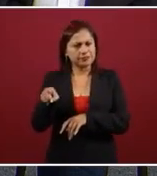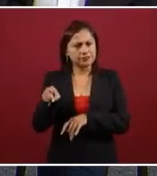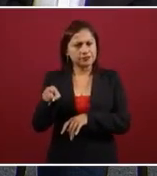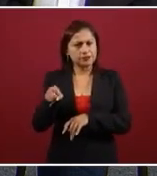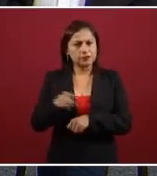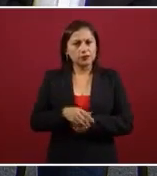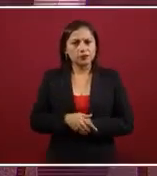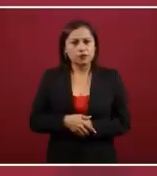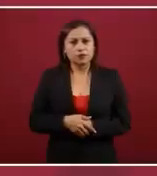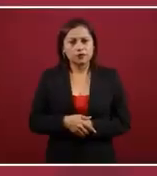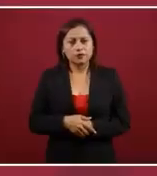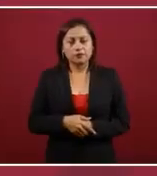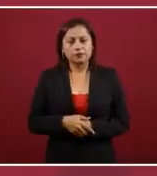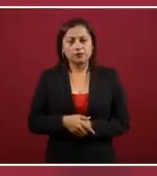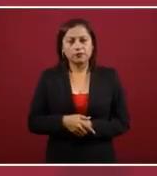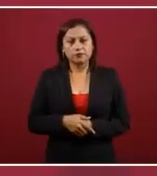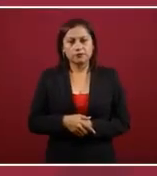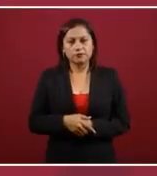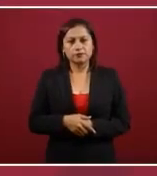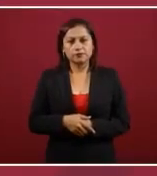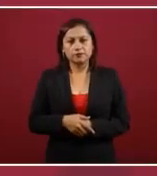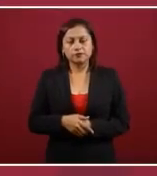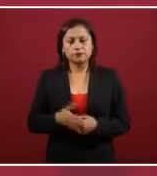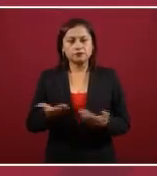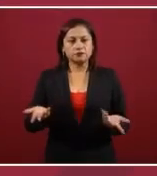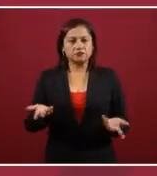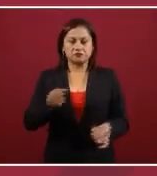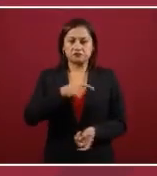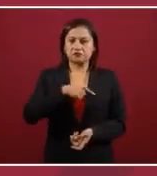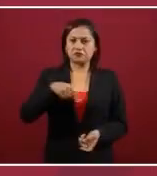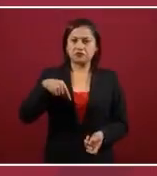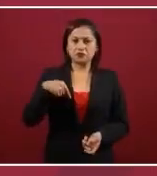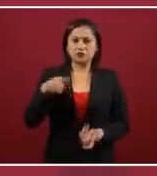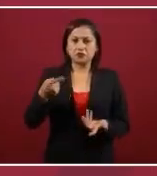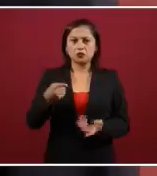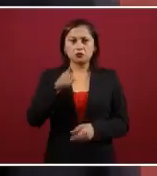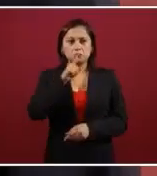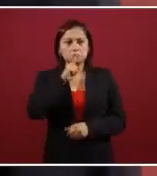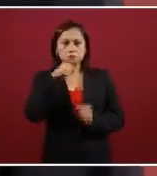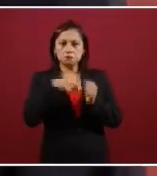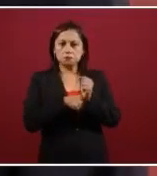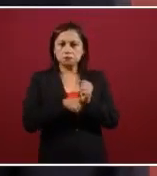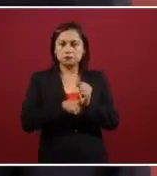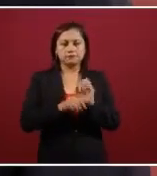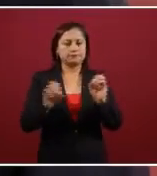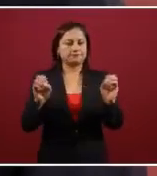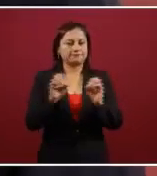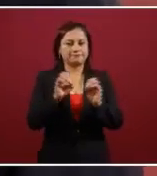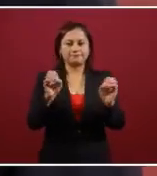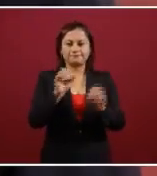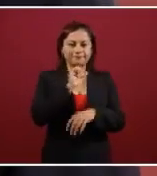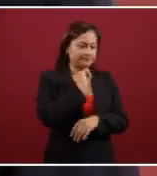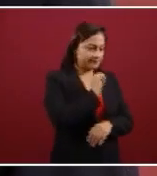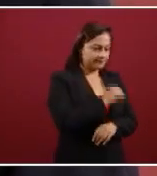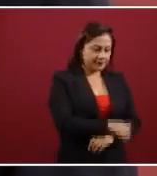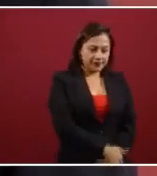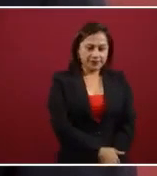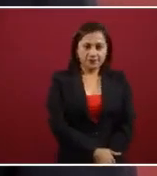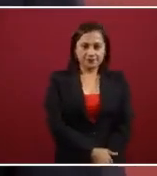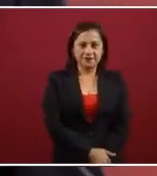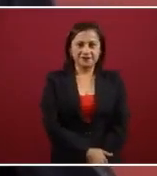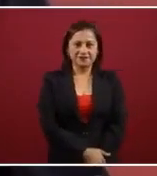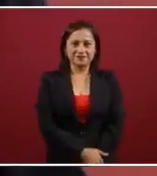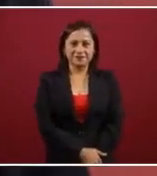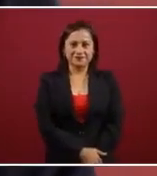Como nosotros no tenemos nada que ocultar y siempre decimos lo que pensamos,